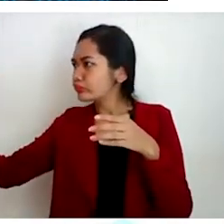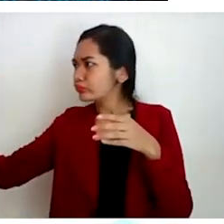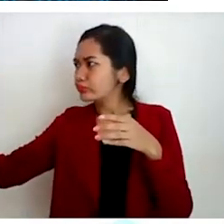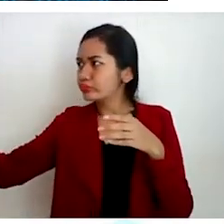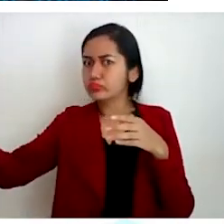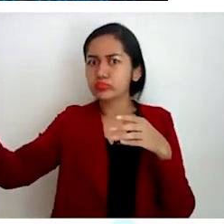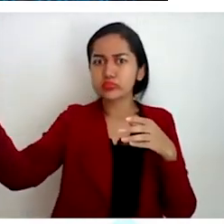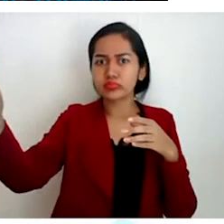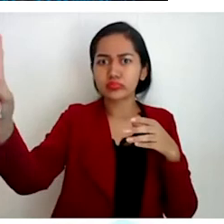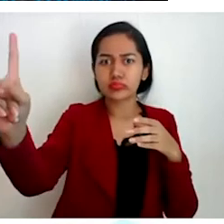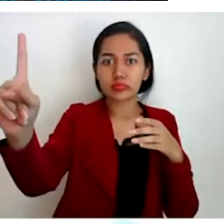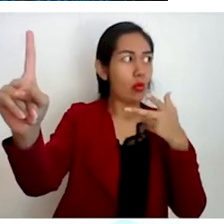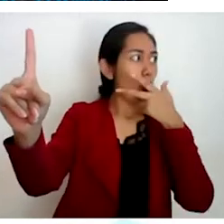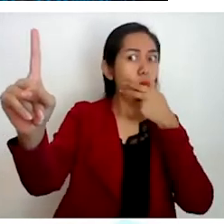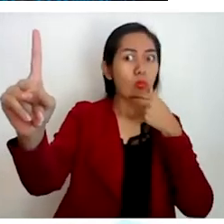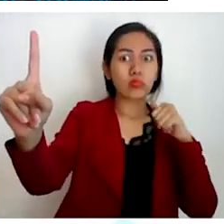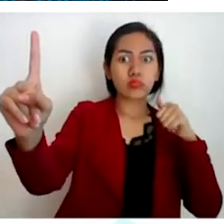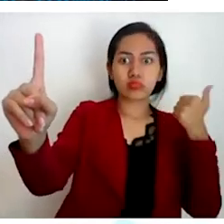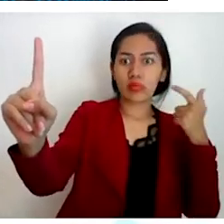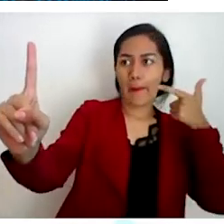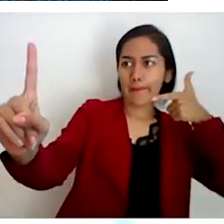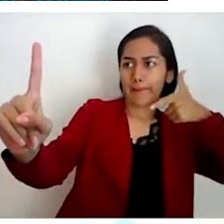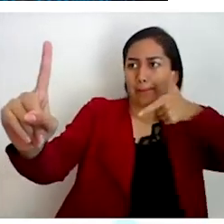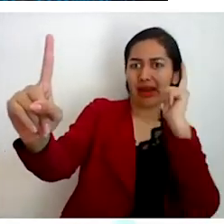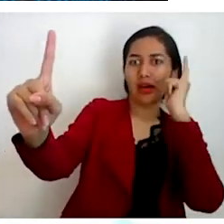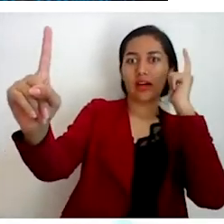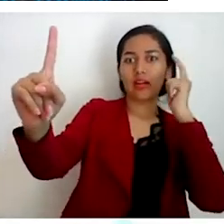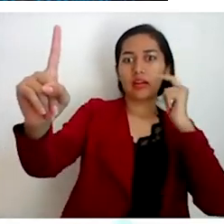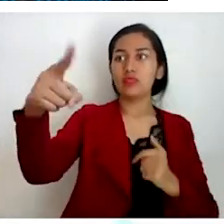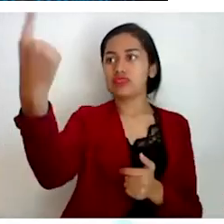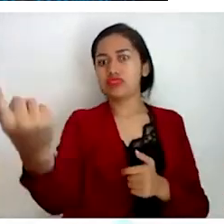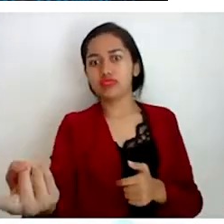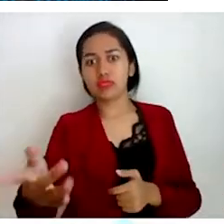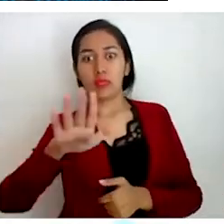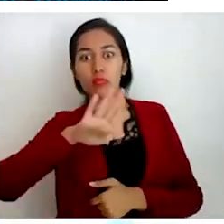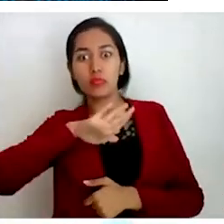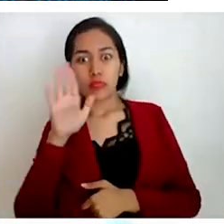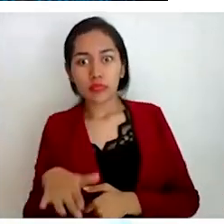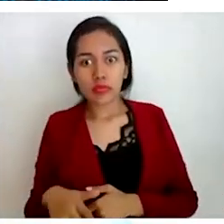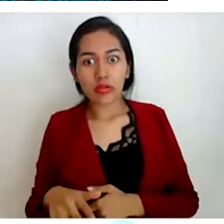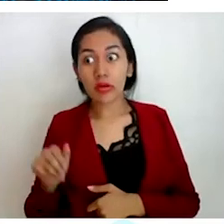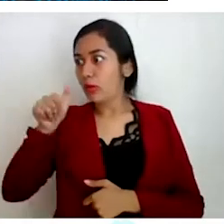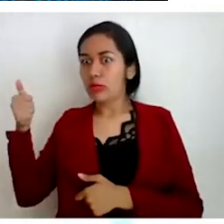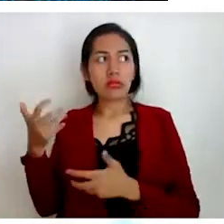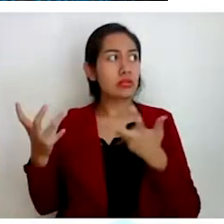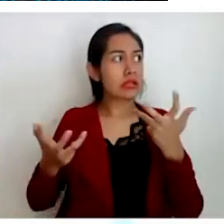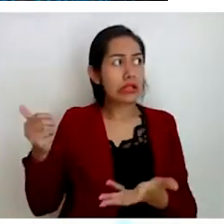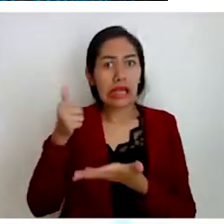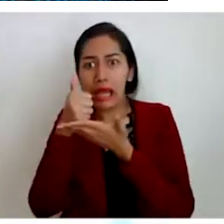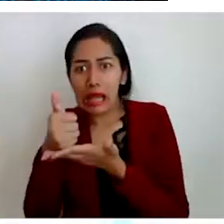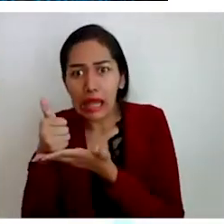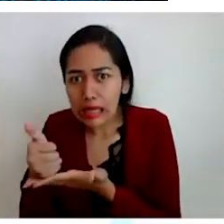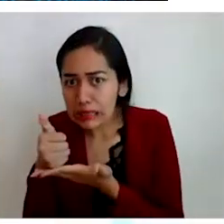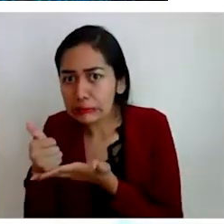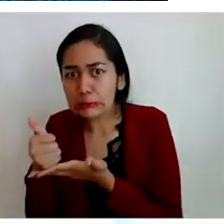queda en la calle muerto, ¿no? Y cuando otro trata de ayudarlo, también le dispara. Entonces ya ellos se quedan arrinconados desde la puerta del bar